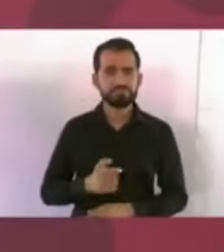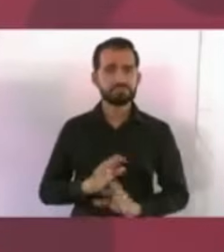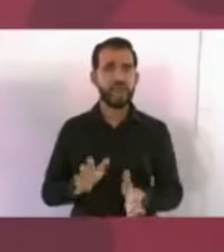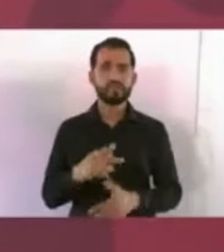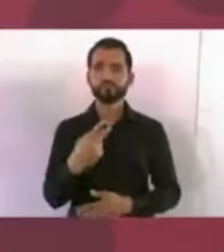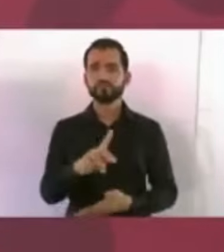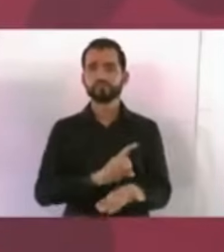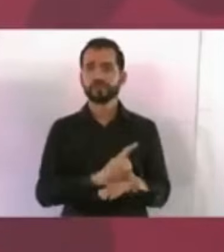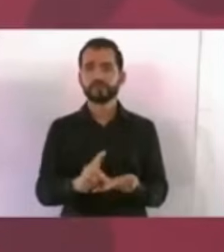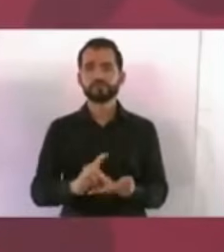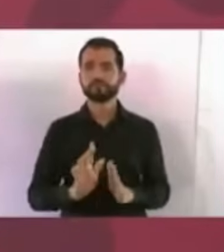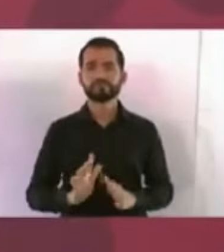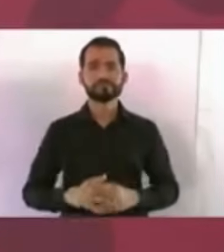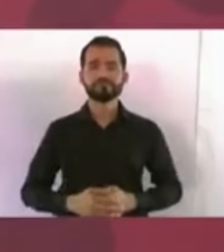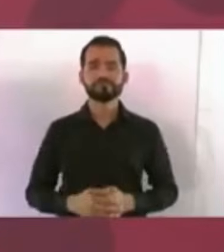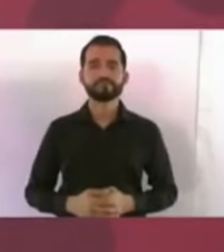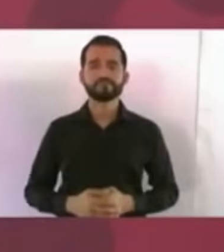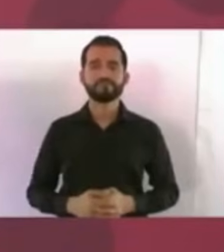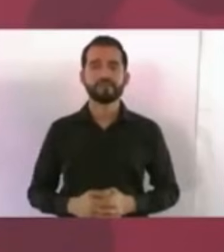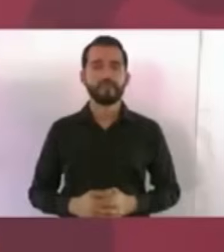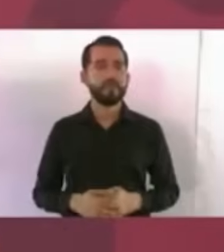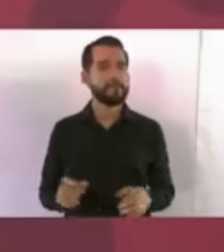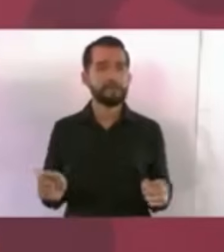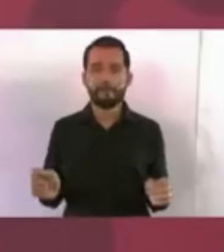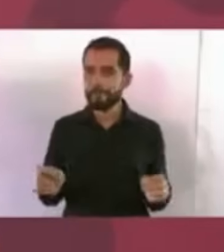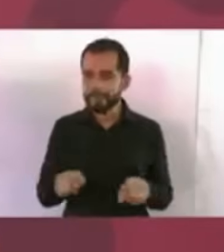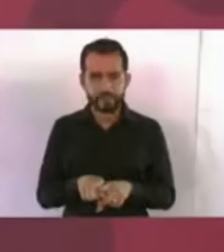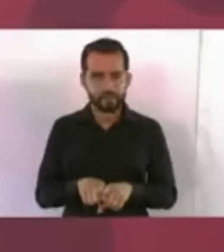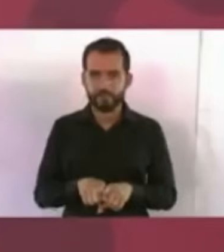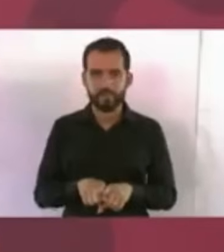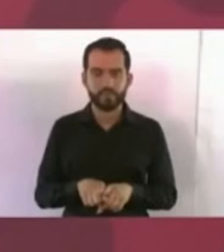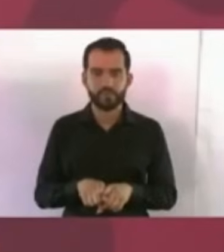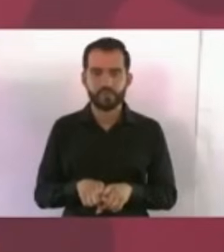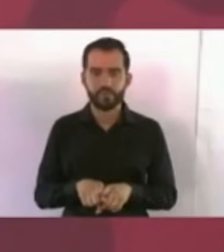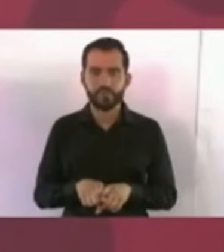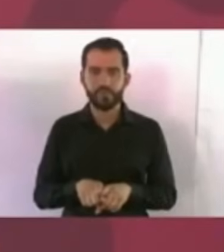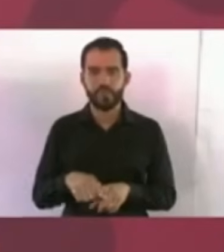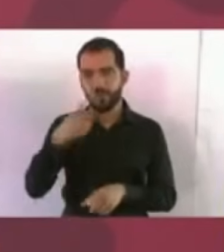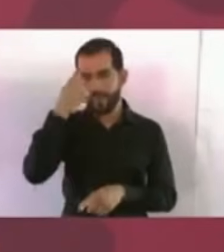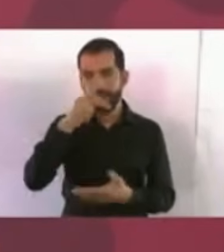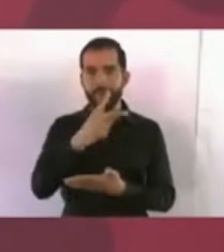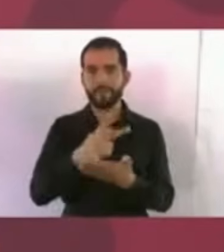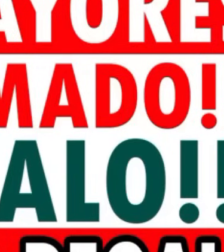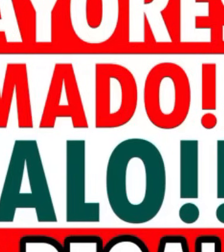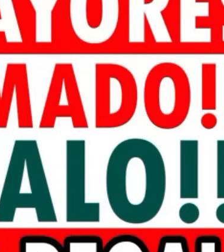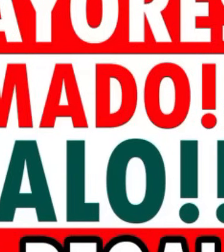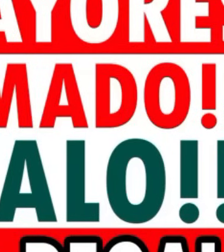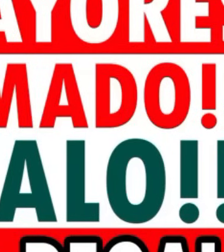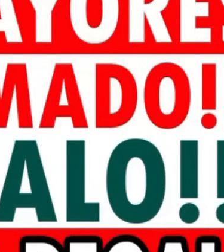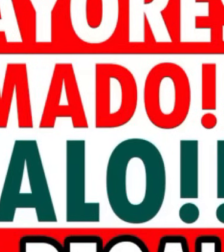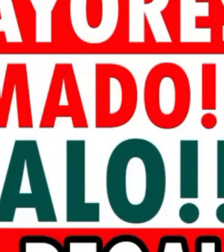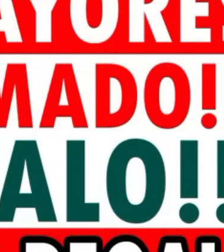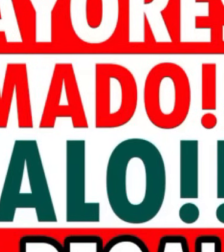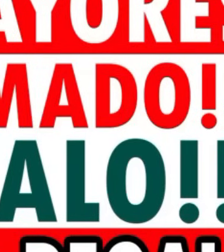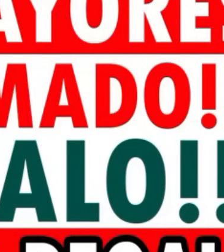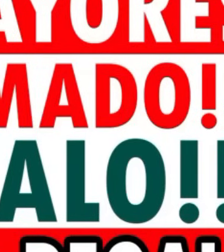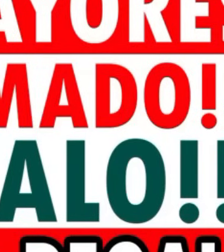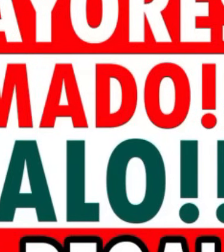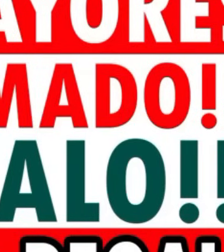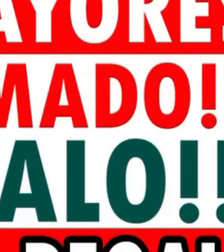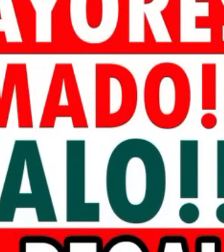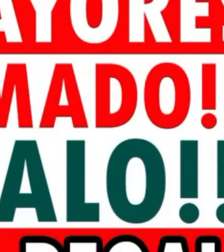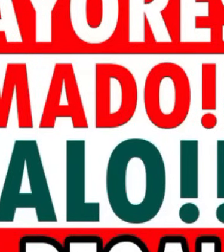corresponde. Lo mismo con el programa de discapacidad.